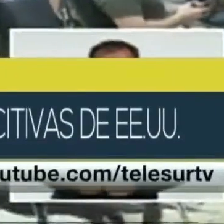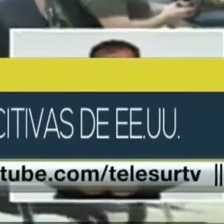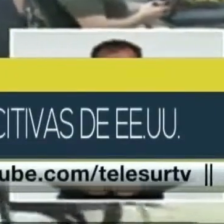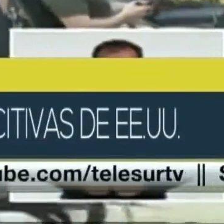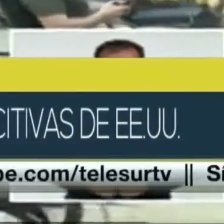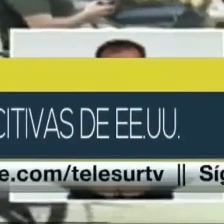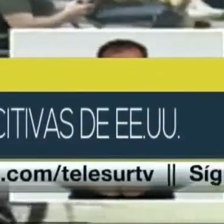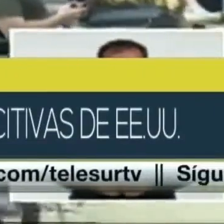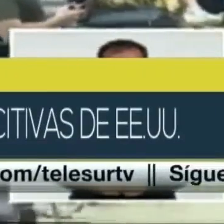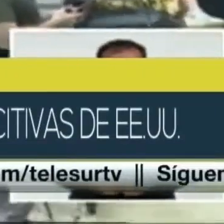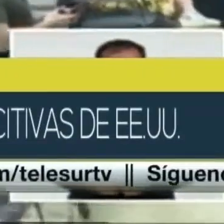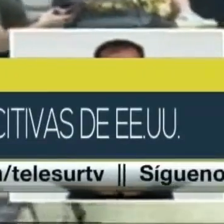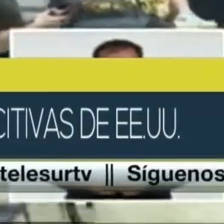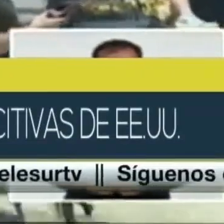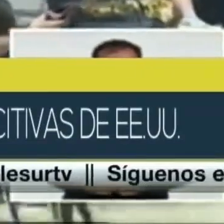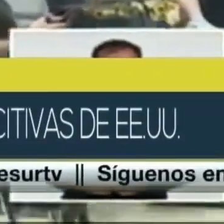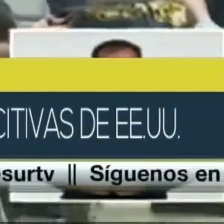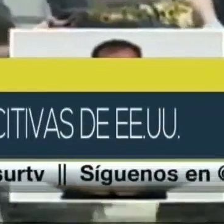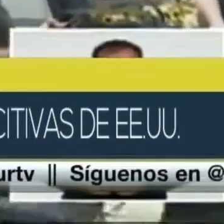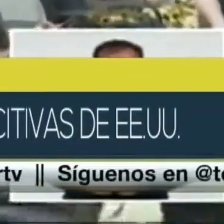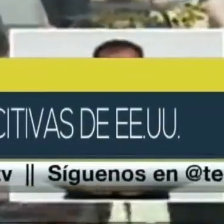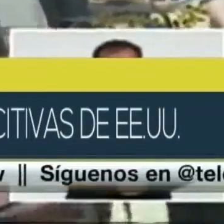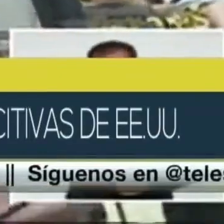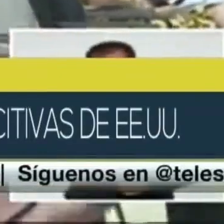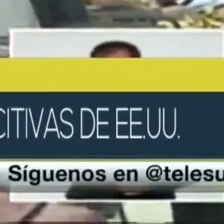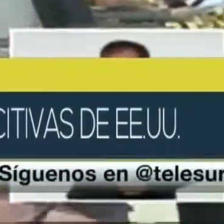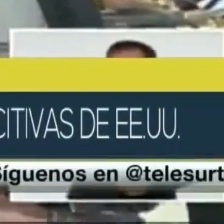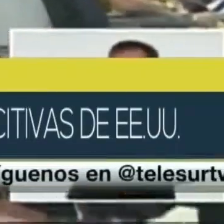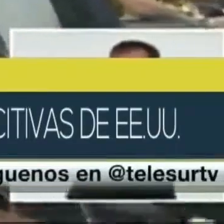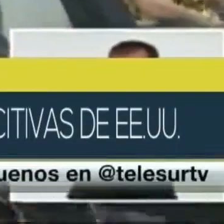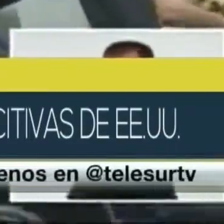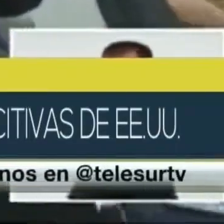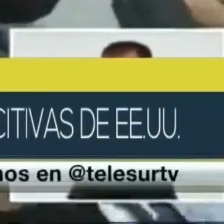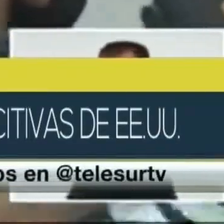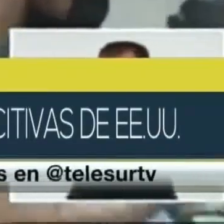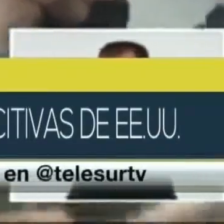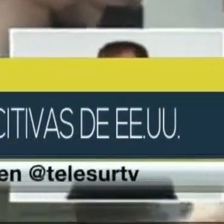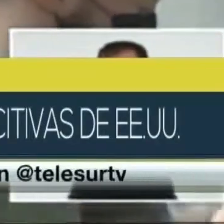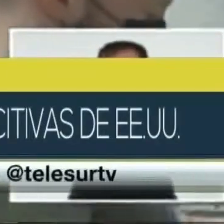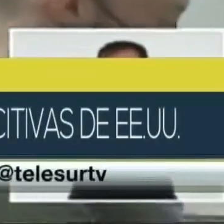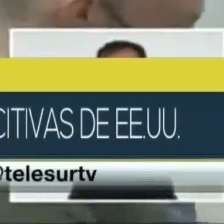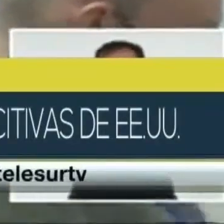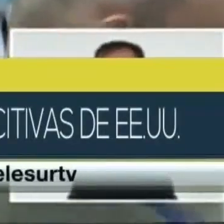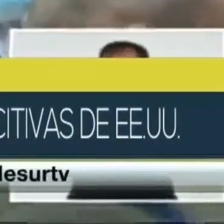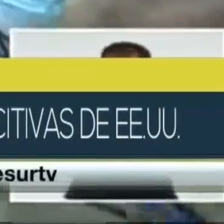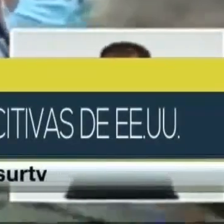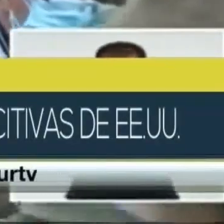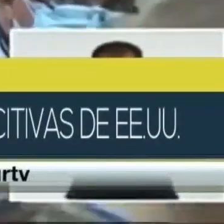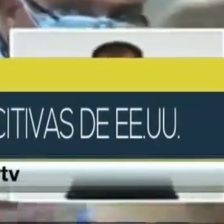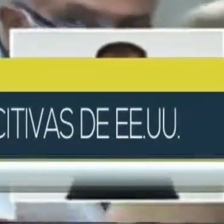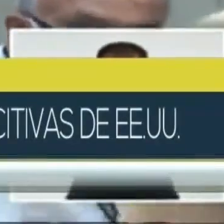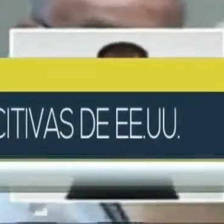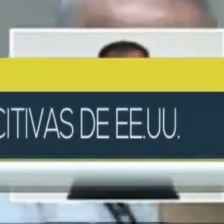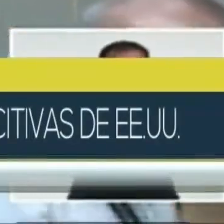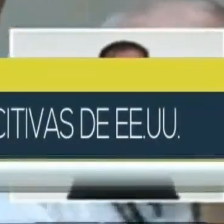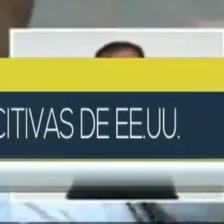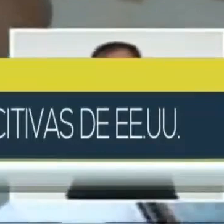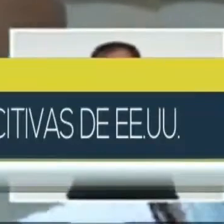Buenas tardes, ministro. Muchas gracias por tomar la pregunta. Me gustaría hacerle dos preguntas. Primeramente, usted ha denunciado en el día de hoy